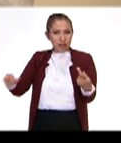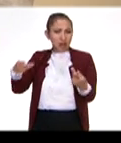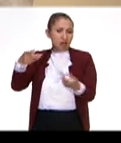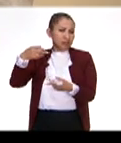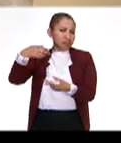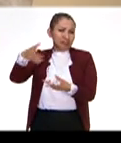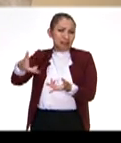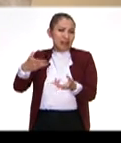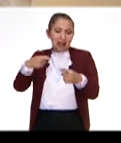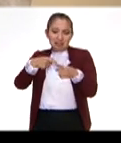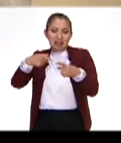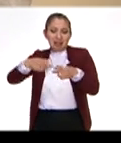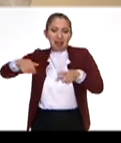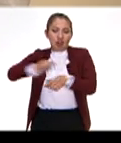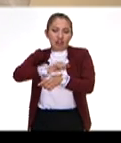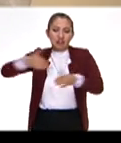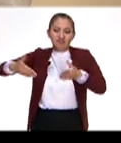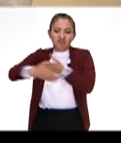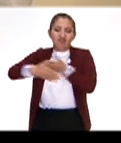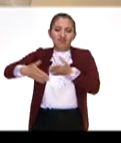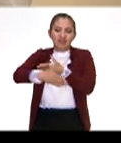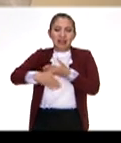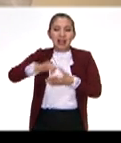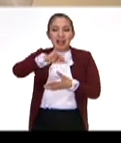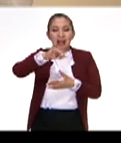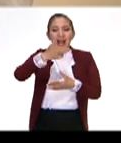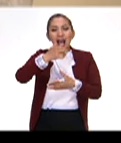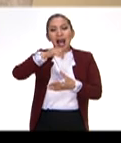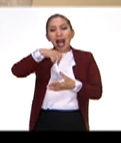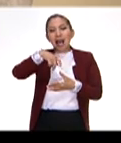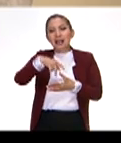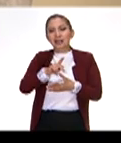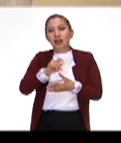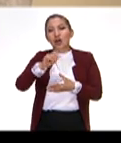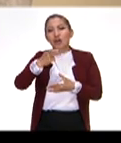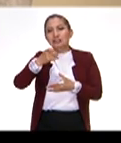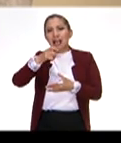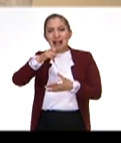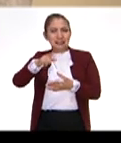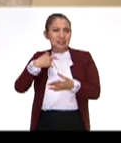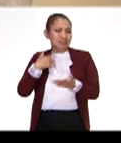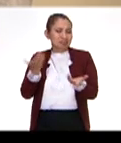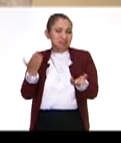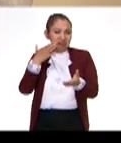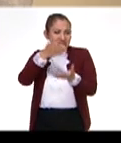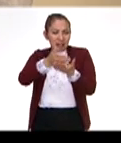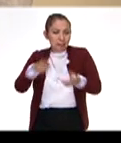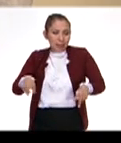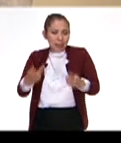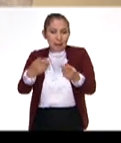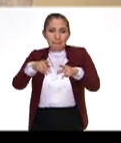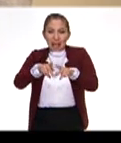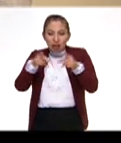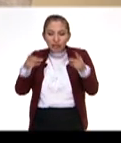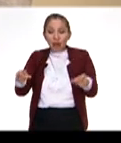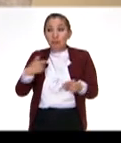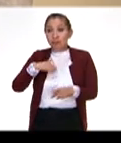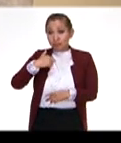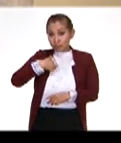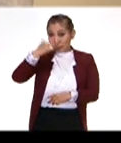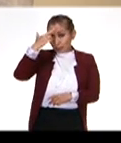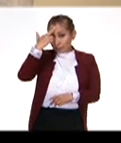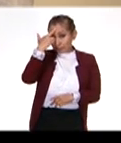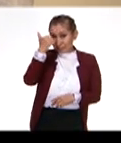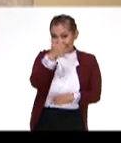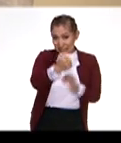la esquina del Crucero, Boulevard Rosales y Avenida Hidalgo. Todas las mañanas a las 5 de la mañana llegaba yo ahí. Y yo recuerdo